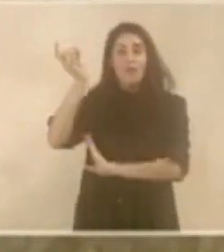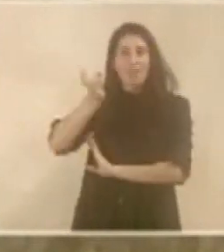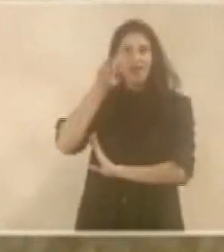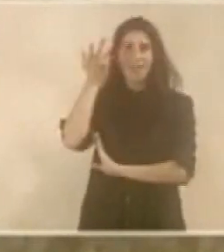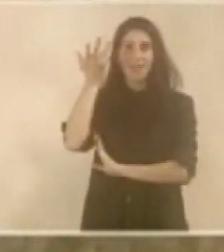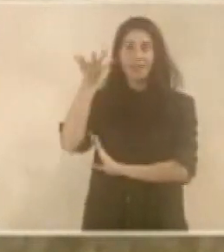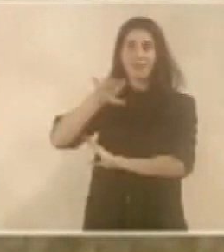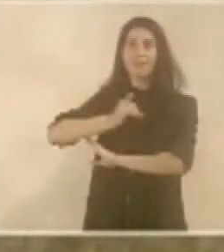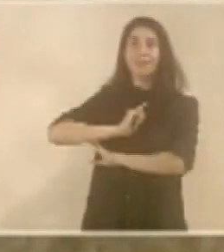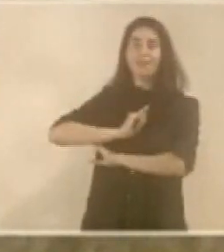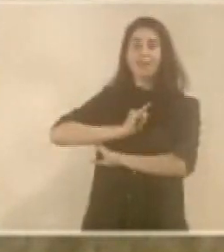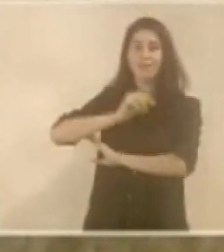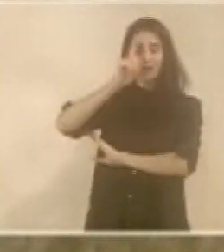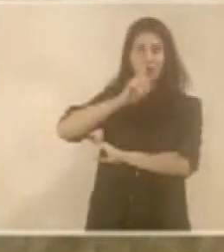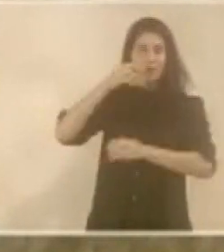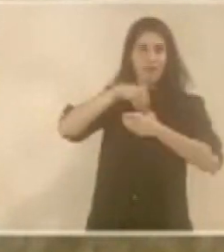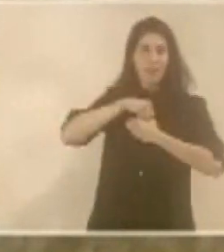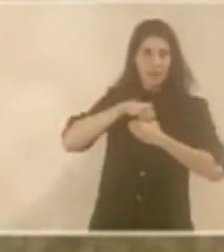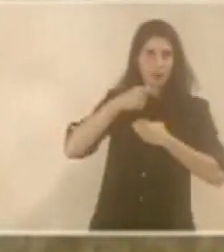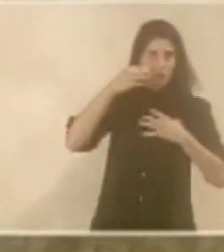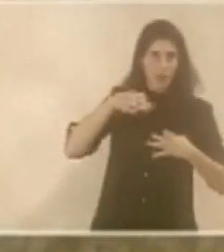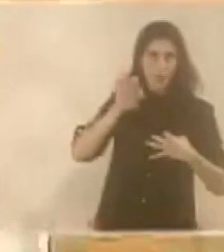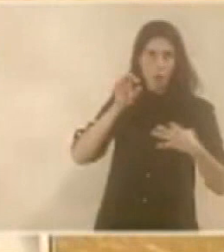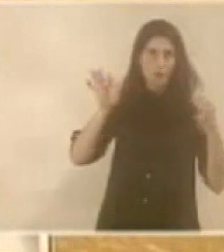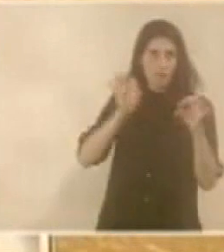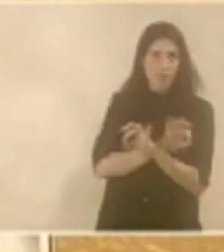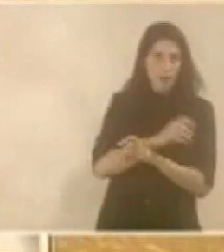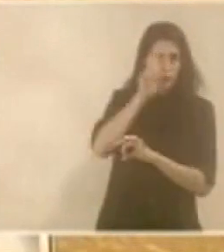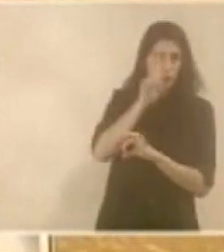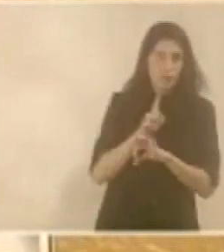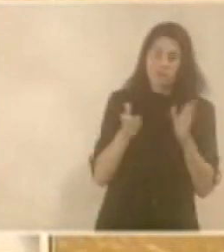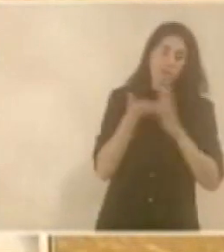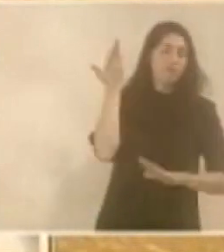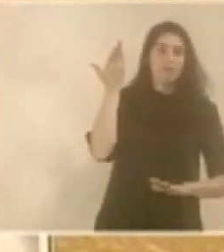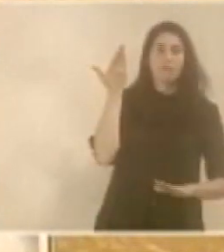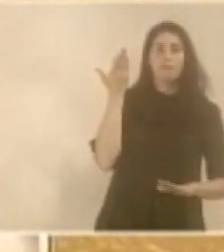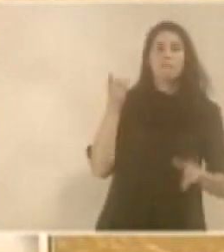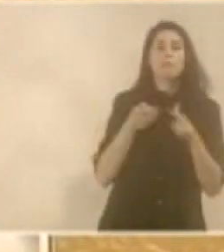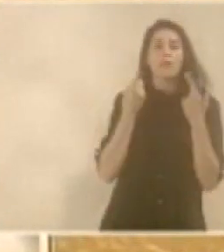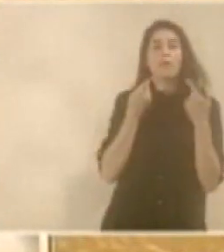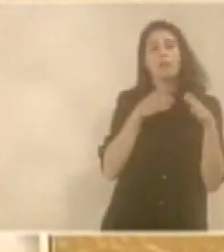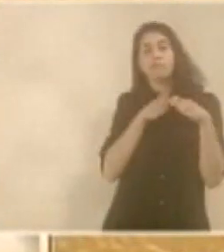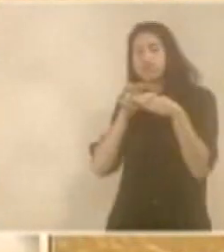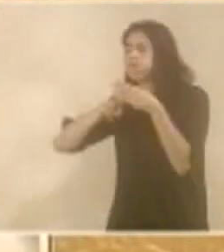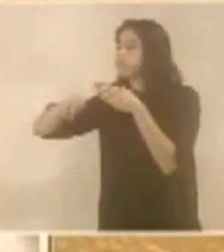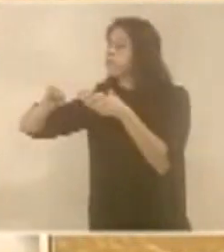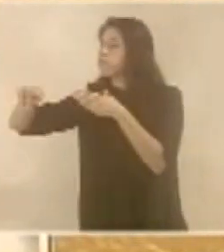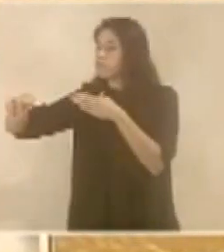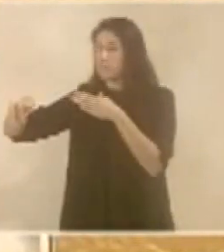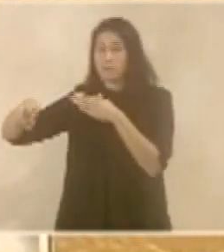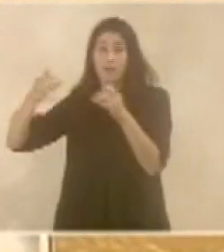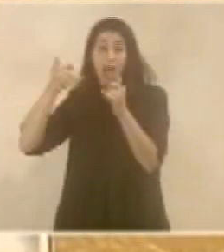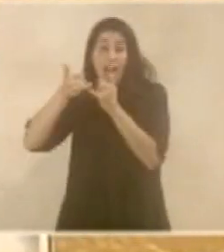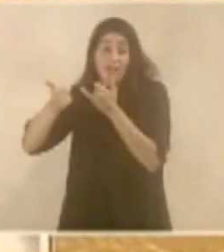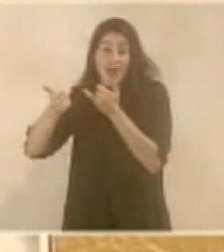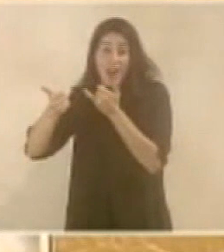o no equivocados, les hicieron seguir adelante asumiendo las consecuencias de su derrota, la muerte. Los colorados son el